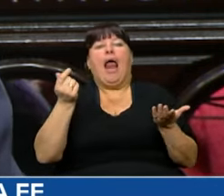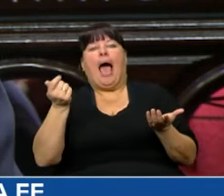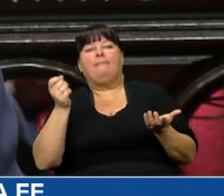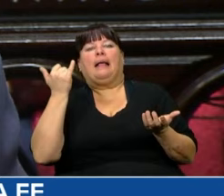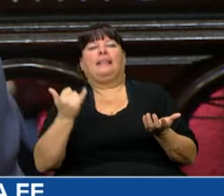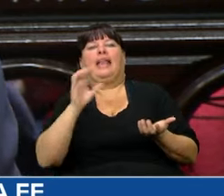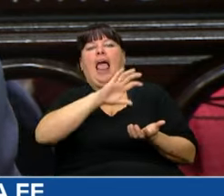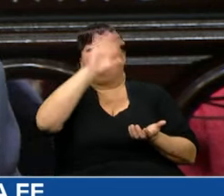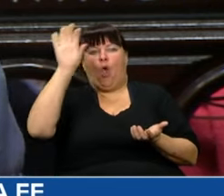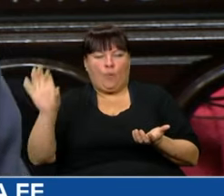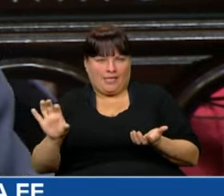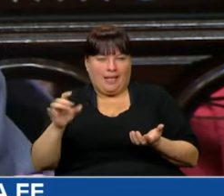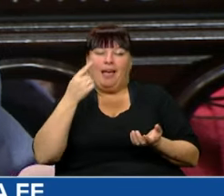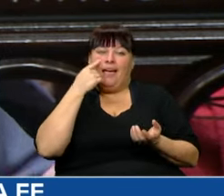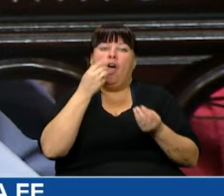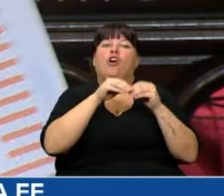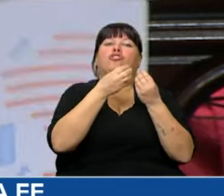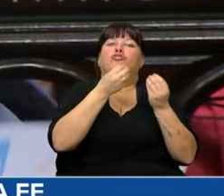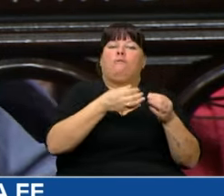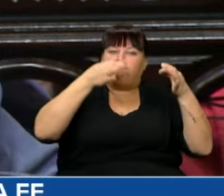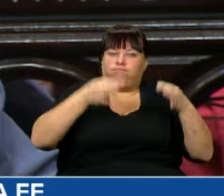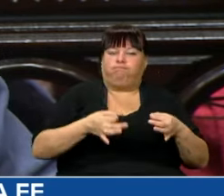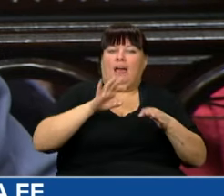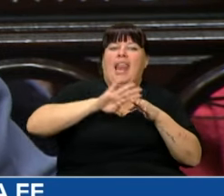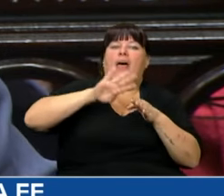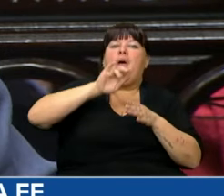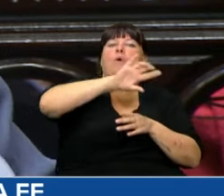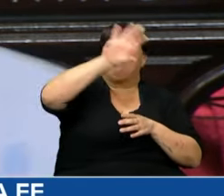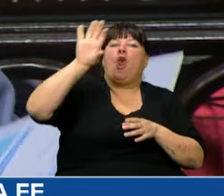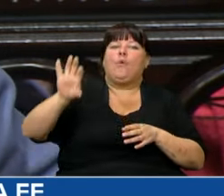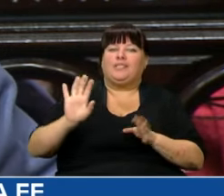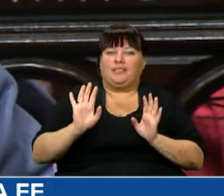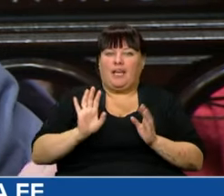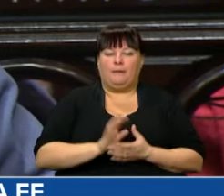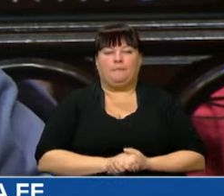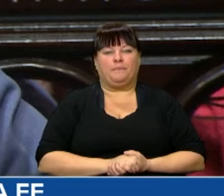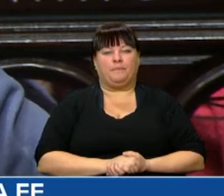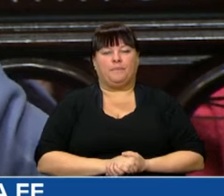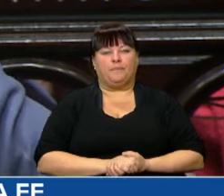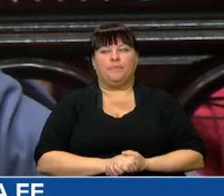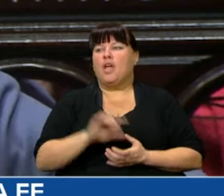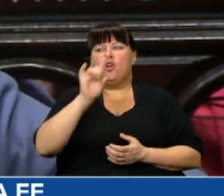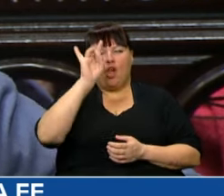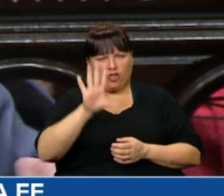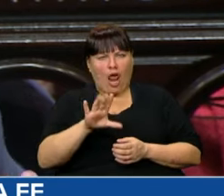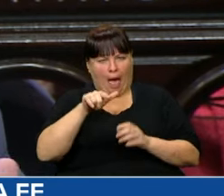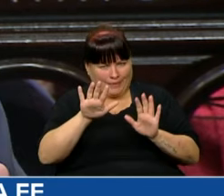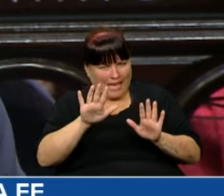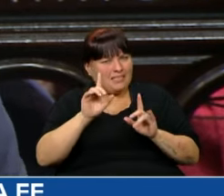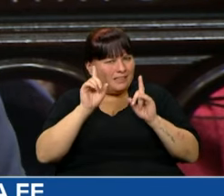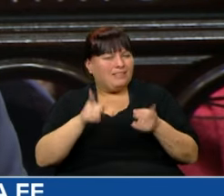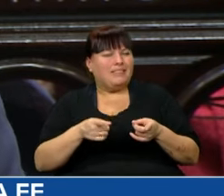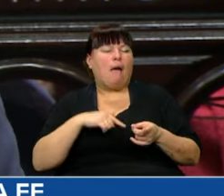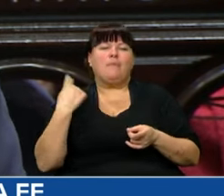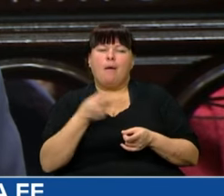recursos corrientes. Tengan en cuenta el stock consolidado de la deuda de las provincias. No solamente lo hemos hecho así, sino